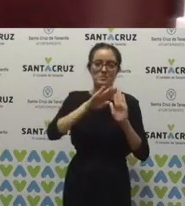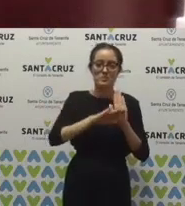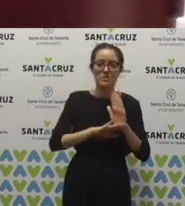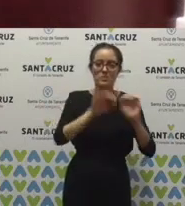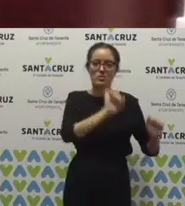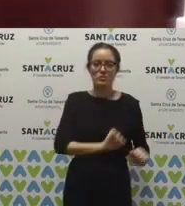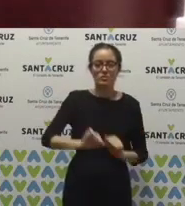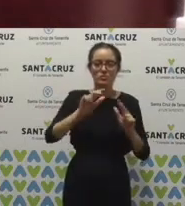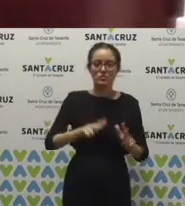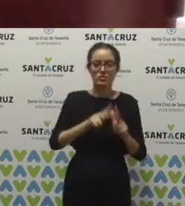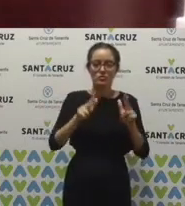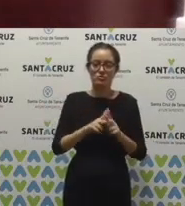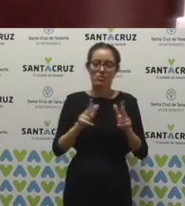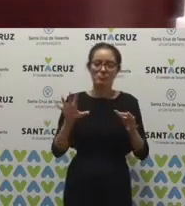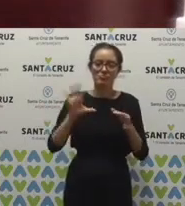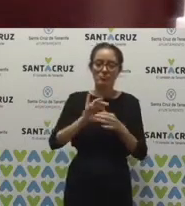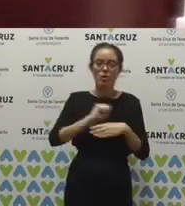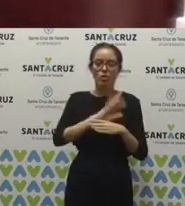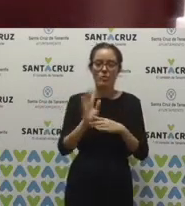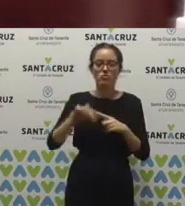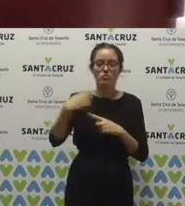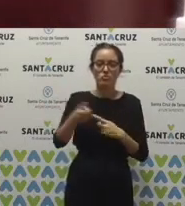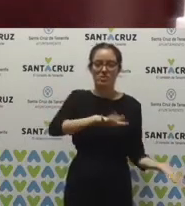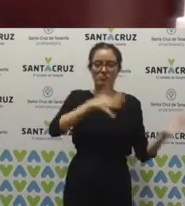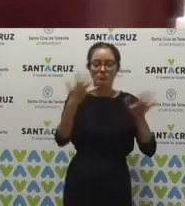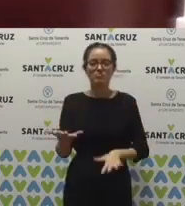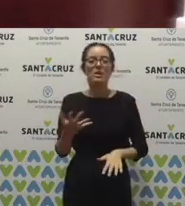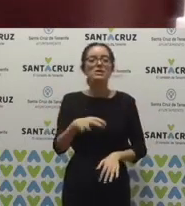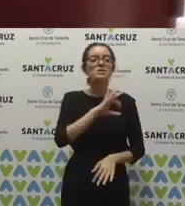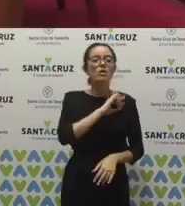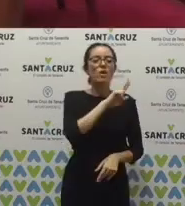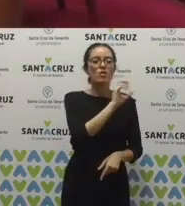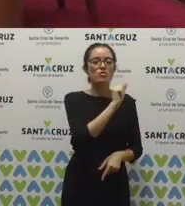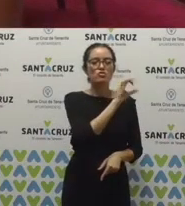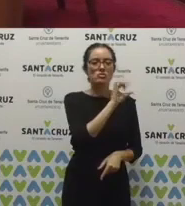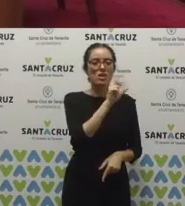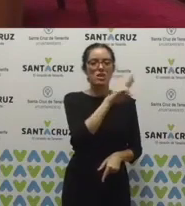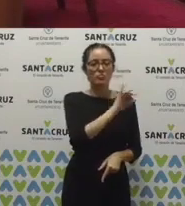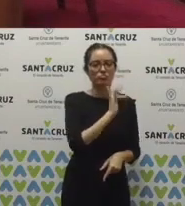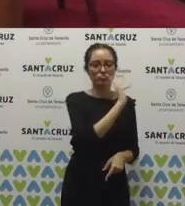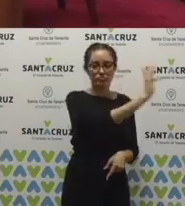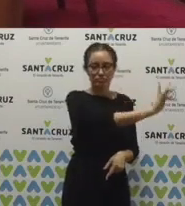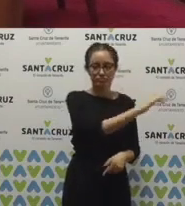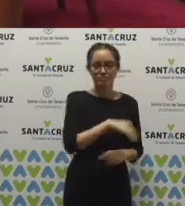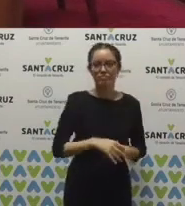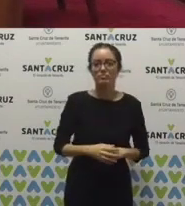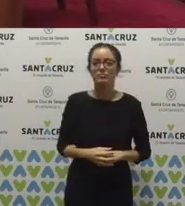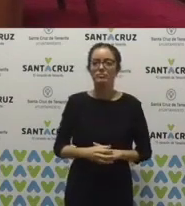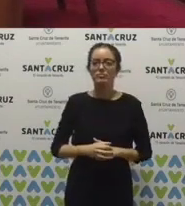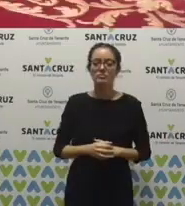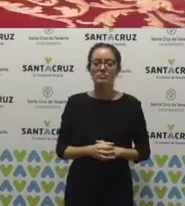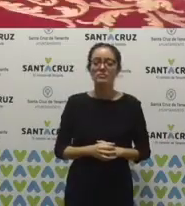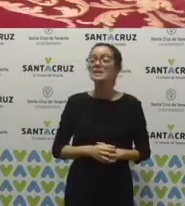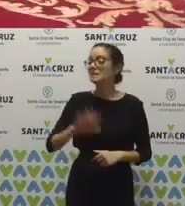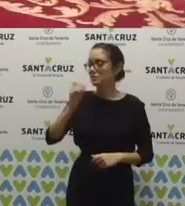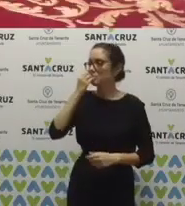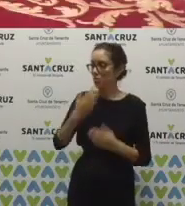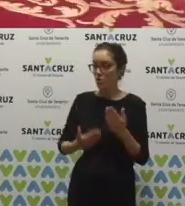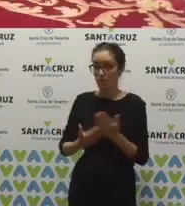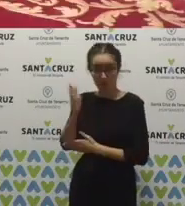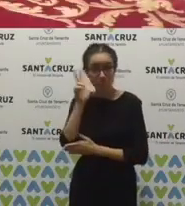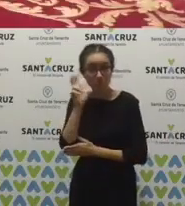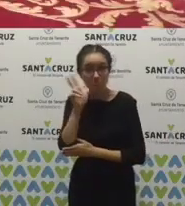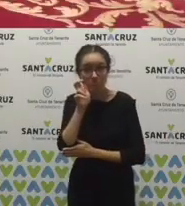como consecuencia de la crisis del cob y doña rosario tiene usted la palabra buenos días se me